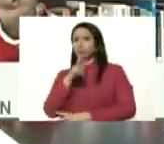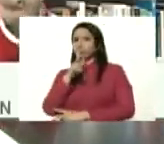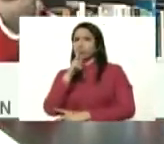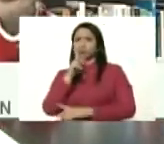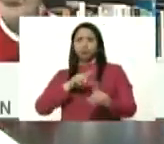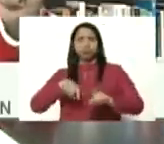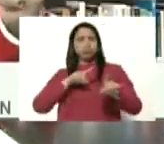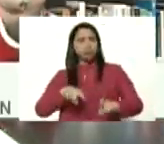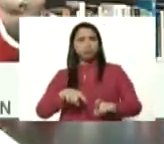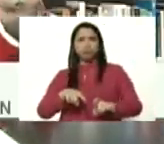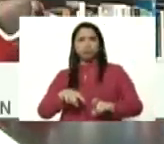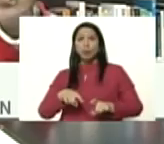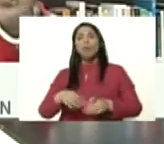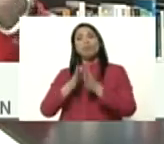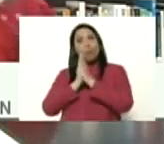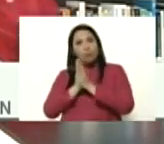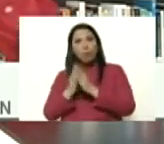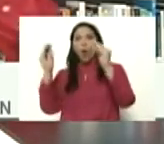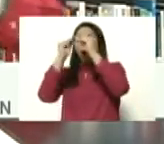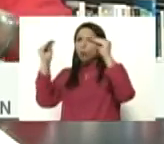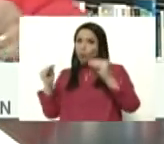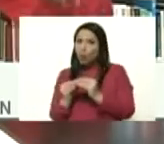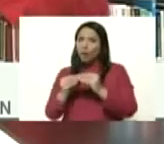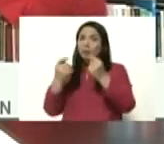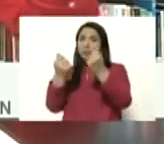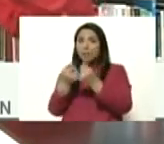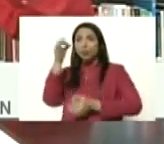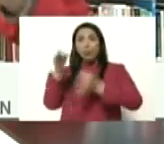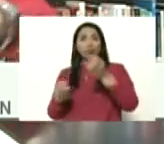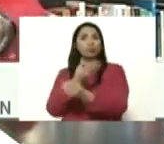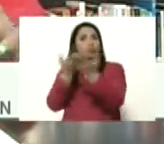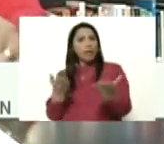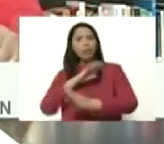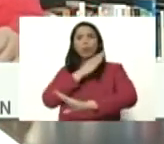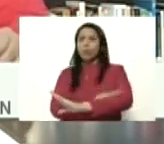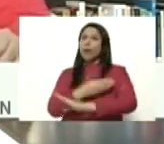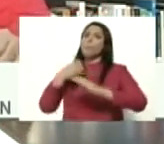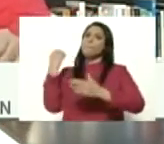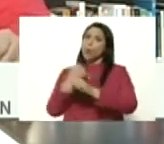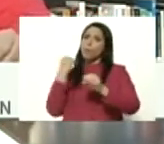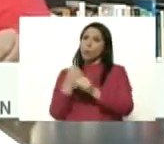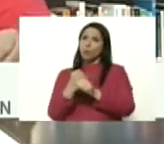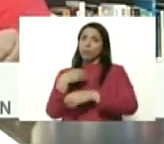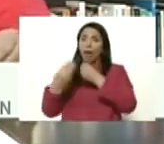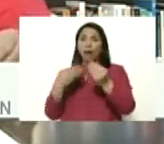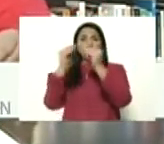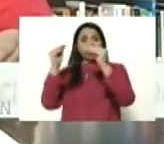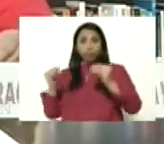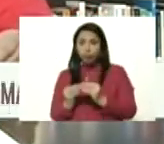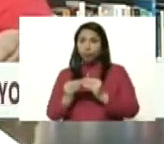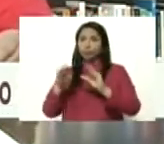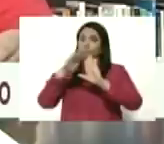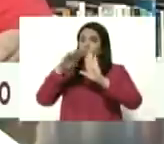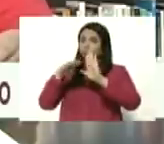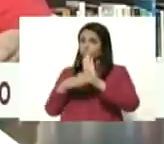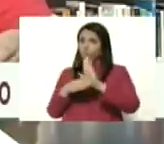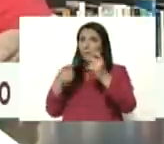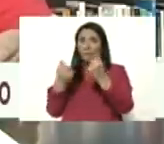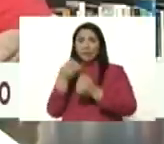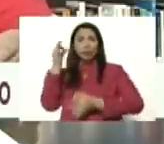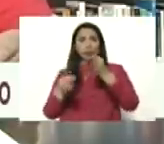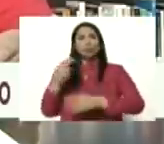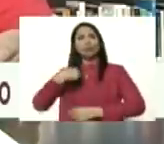agroindustria. Establezcan los precios justos ustedes, poder obrero. Establezcan los precios justos. Y yo los haré